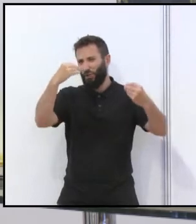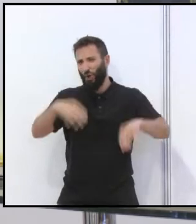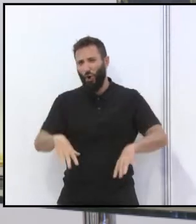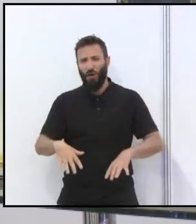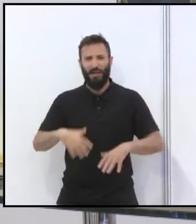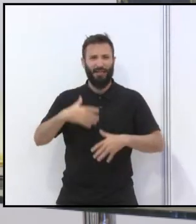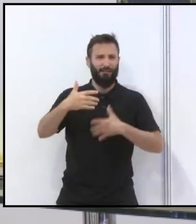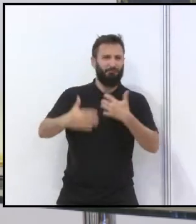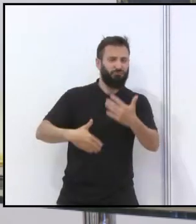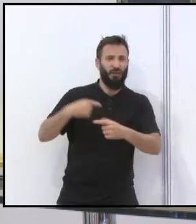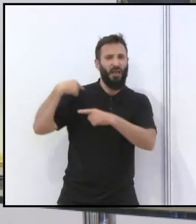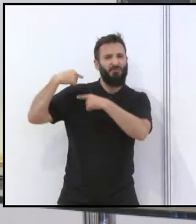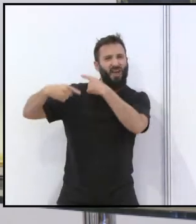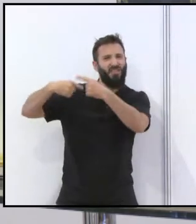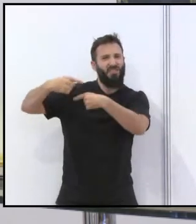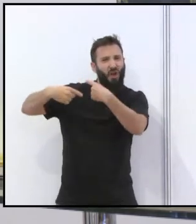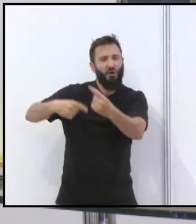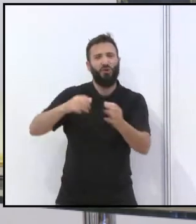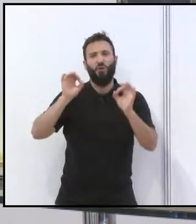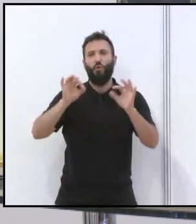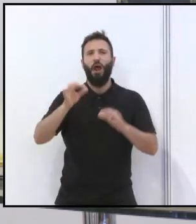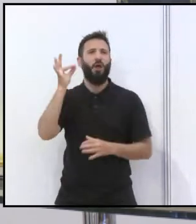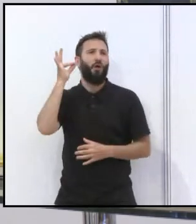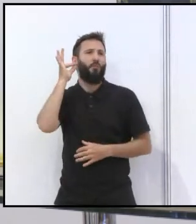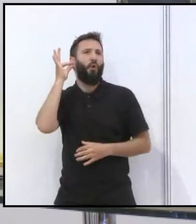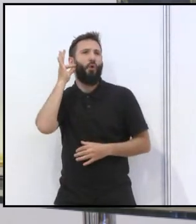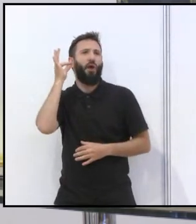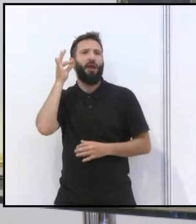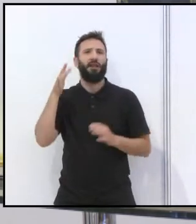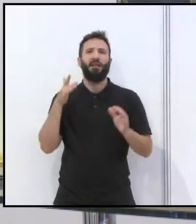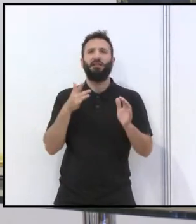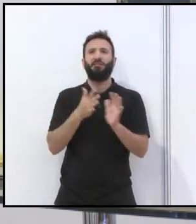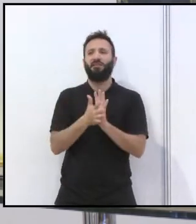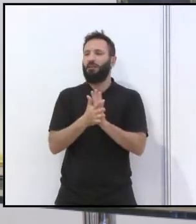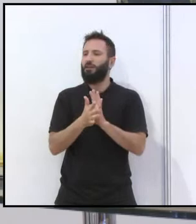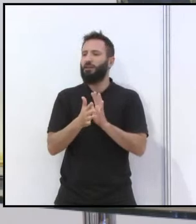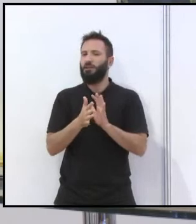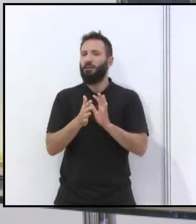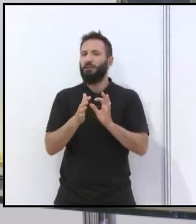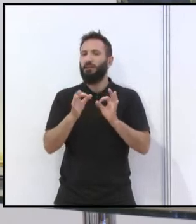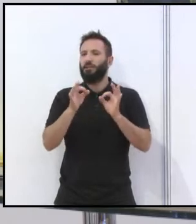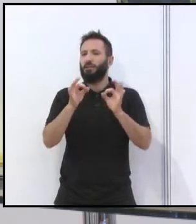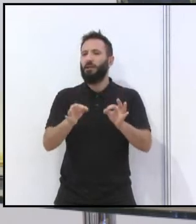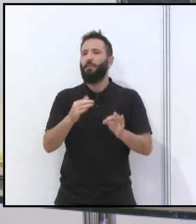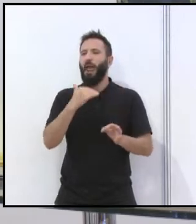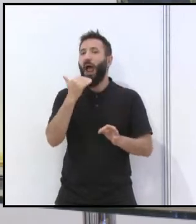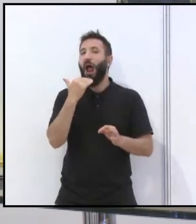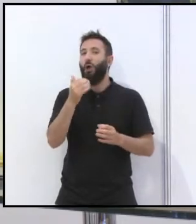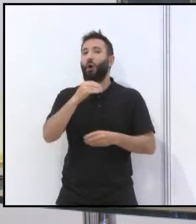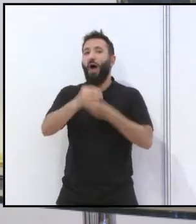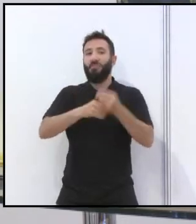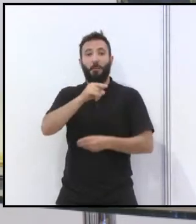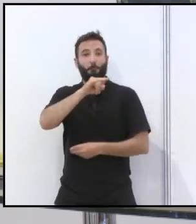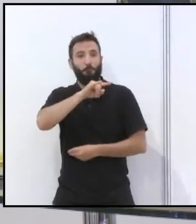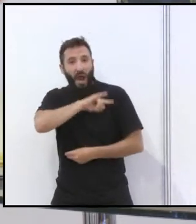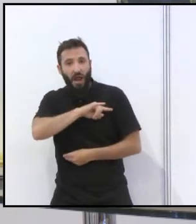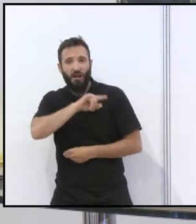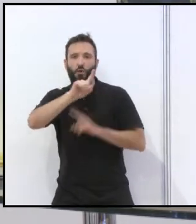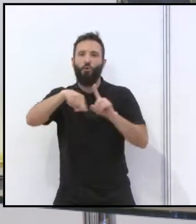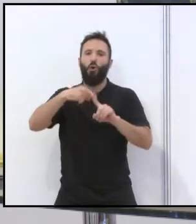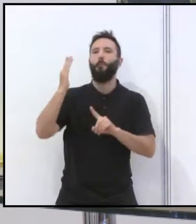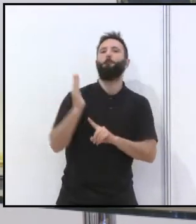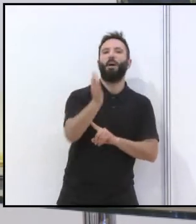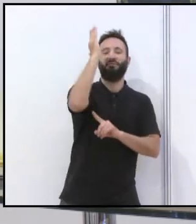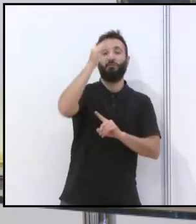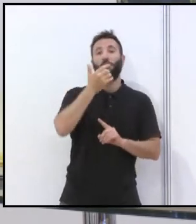folclóricas de la tradición como mujeres que incurren en la curiosidad y merecen un castigo. Ahí tenemos a Pandora abriendo una caja y